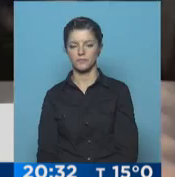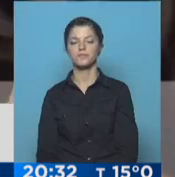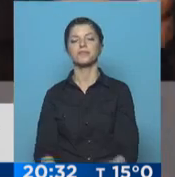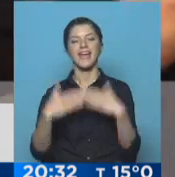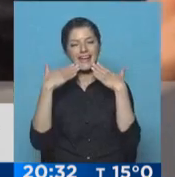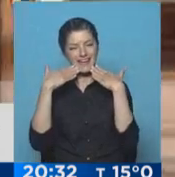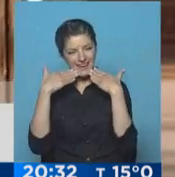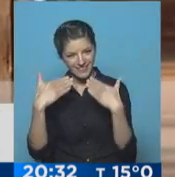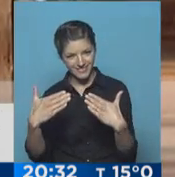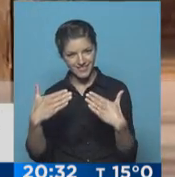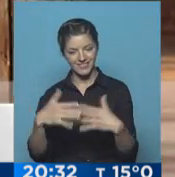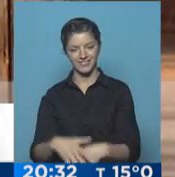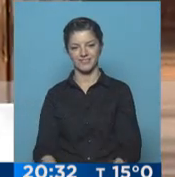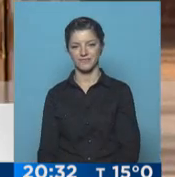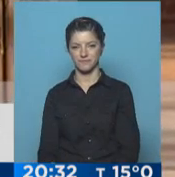Gracias.